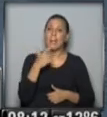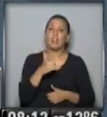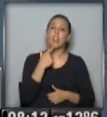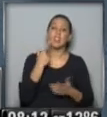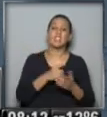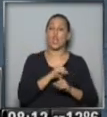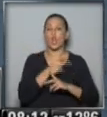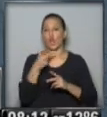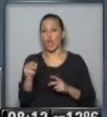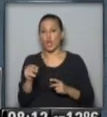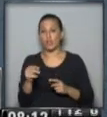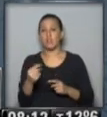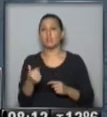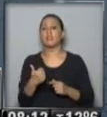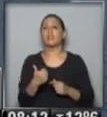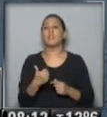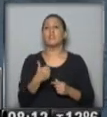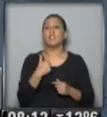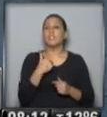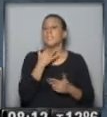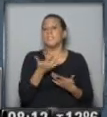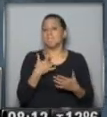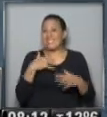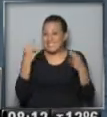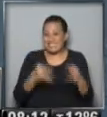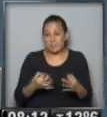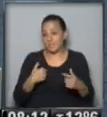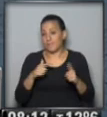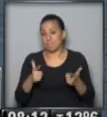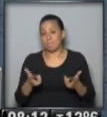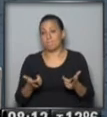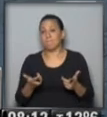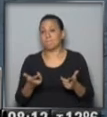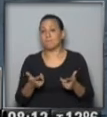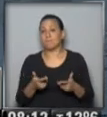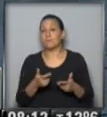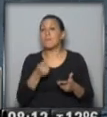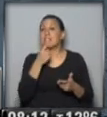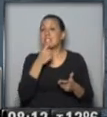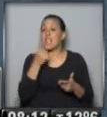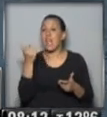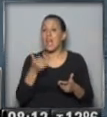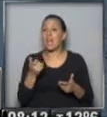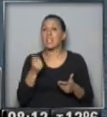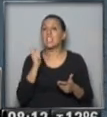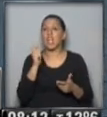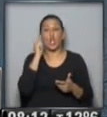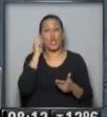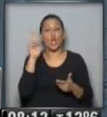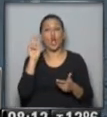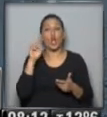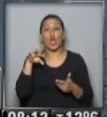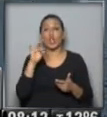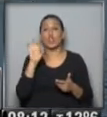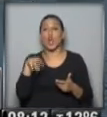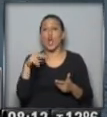decir que no yo no sé si y no puedo asegurarlo porque no tenemos la constancia pero si existió el llamado de julio grondona aunque el mismo